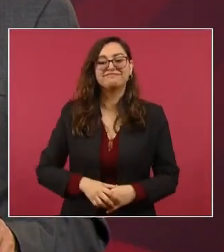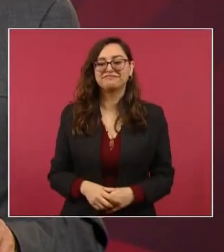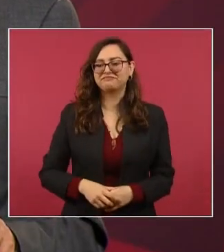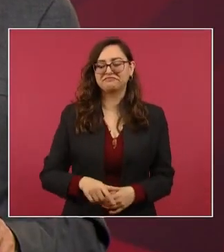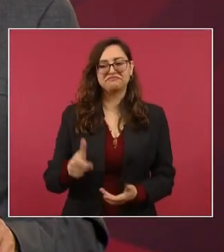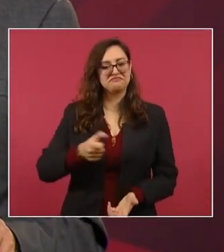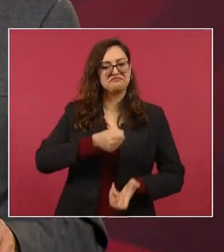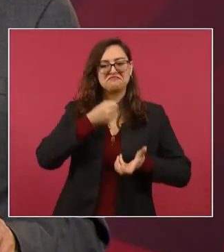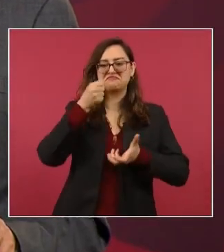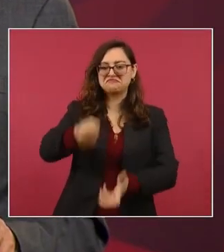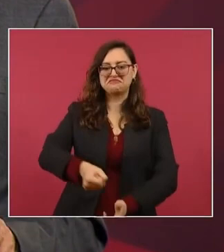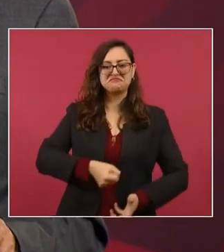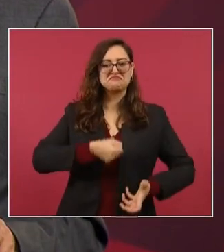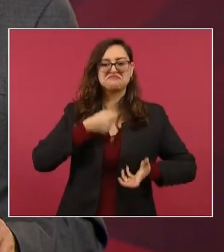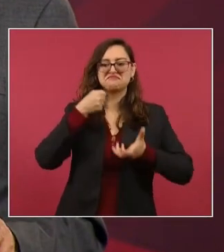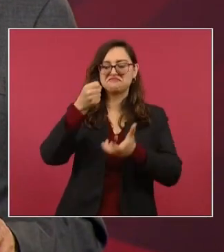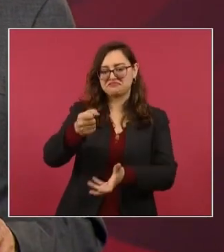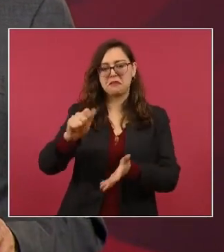para esto que